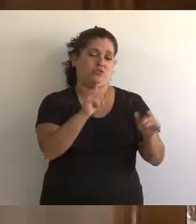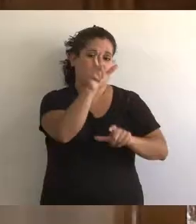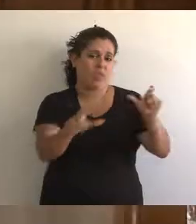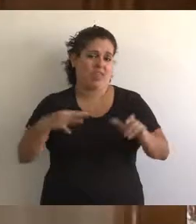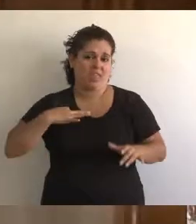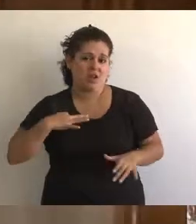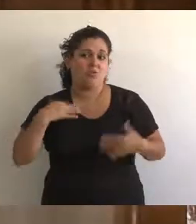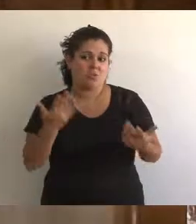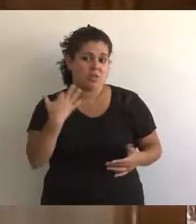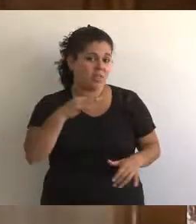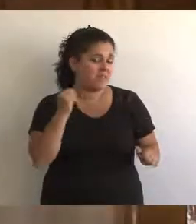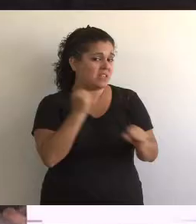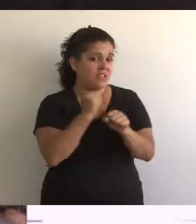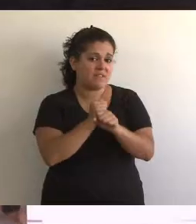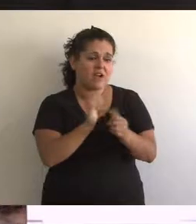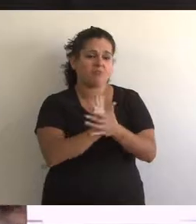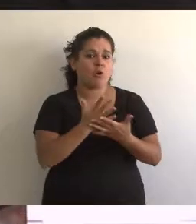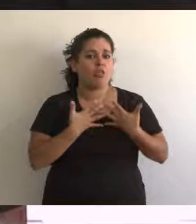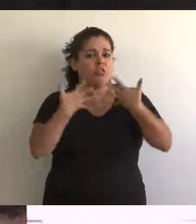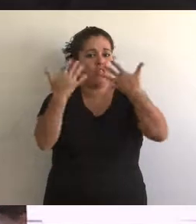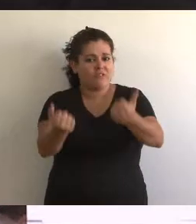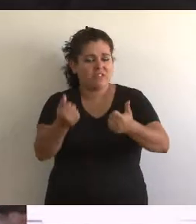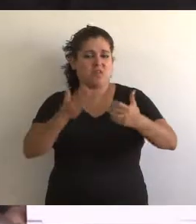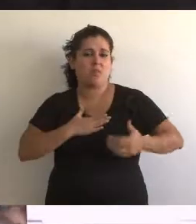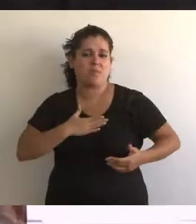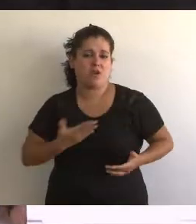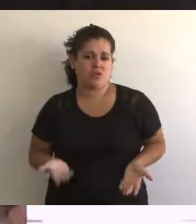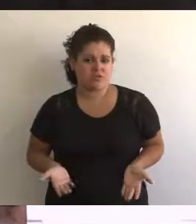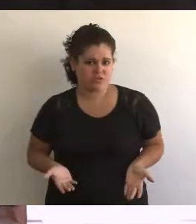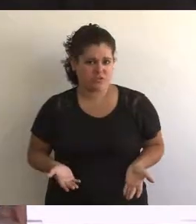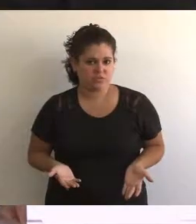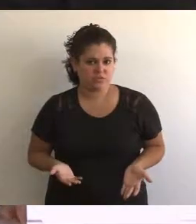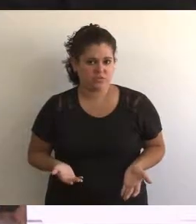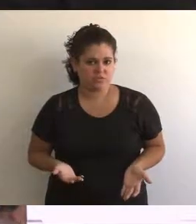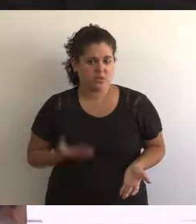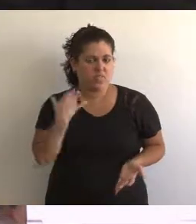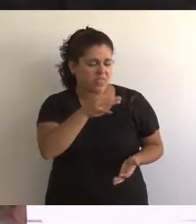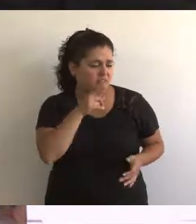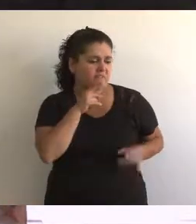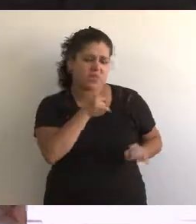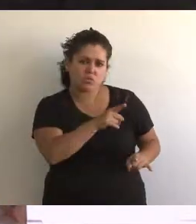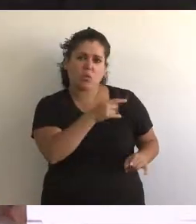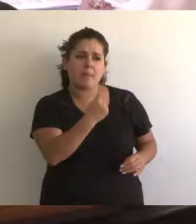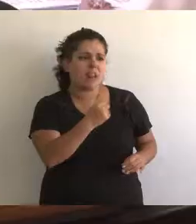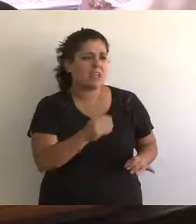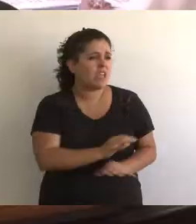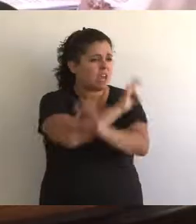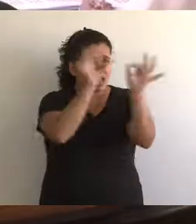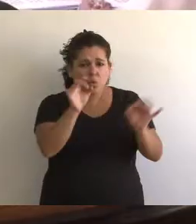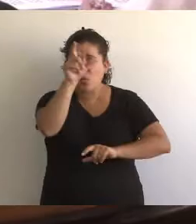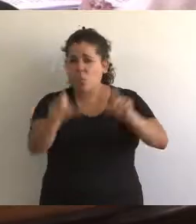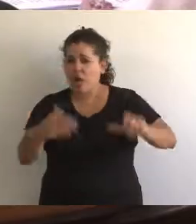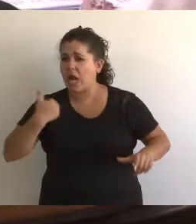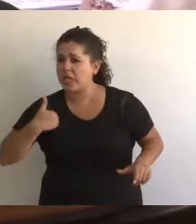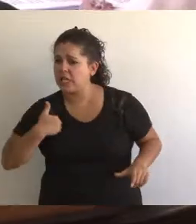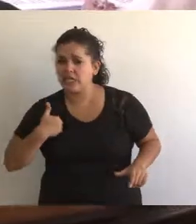trabajar desde la concepción de derecho, de defensa irrestricta de derecho humano, y tienen que ser los mediadores para que no quede un solo argentino